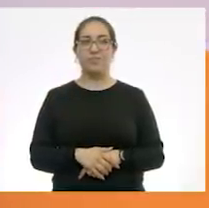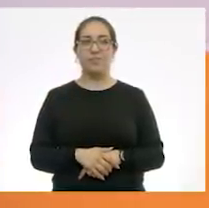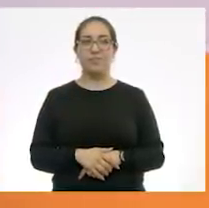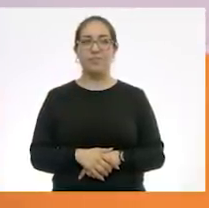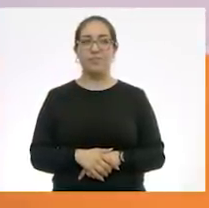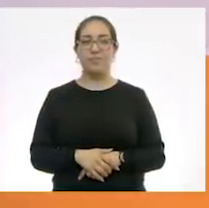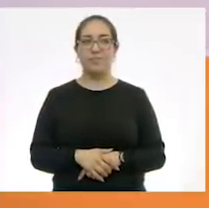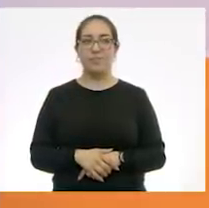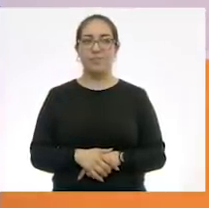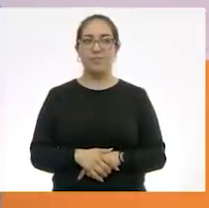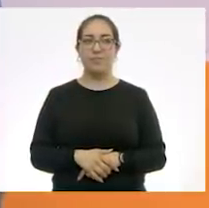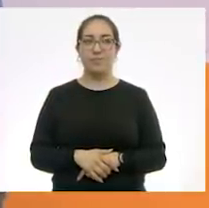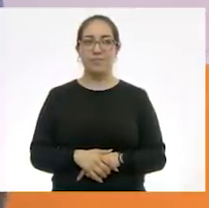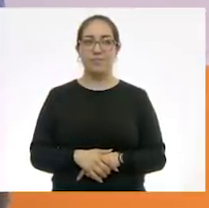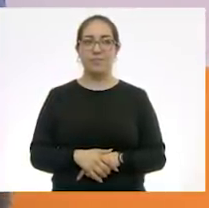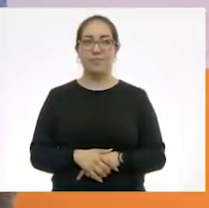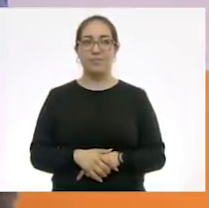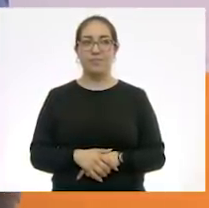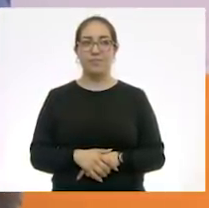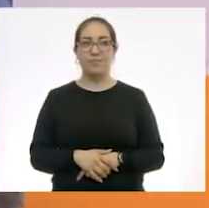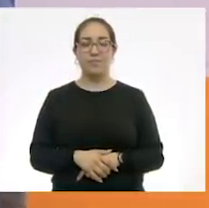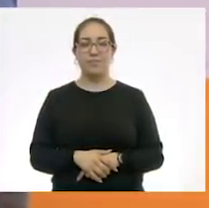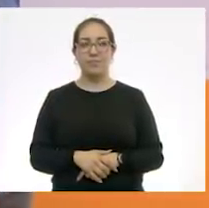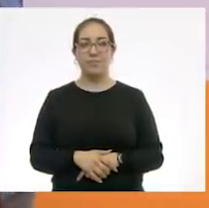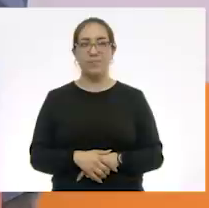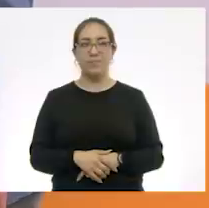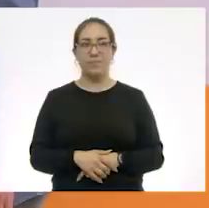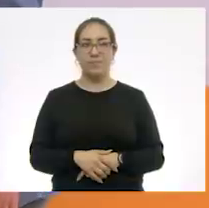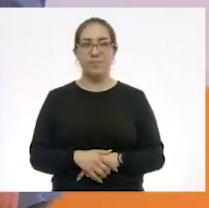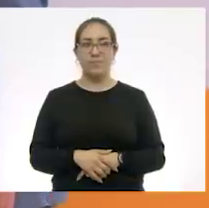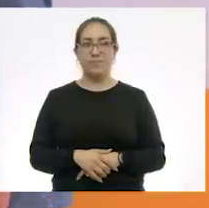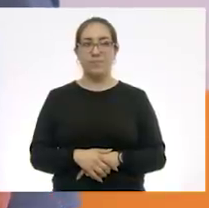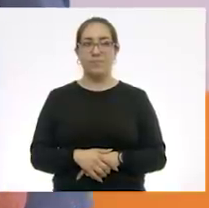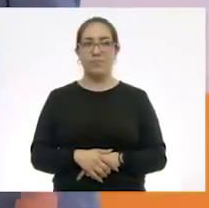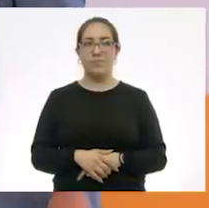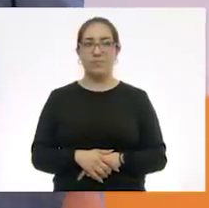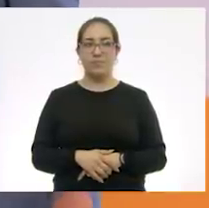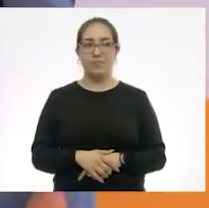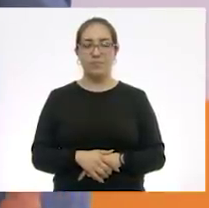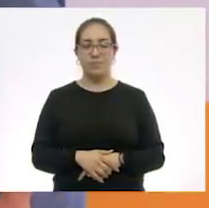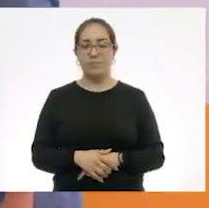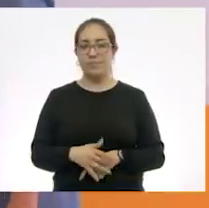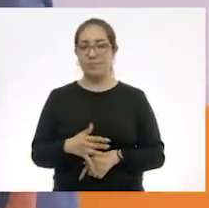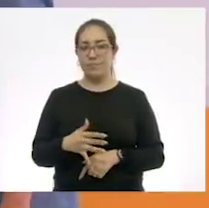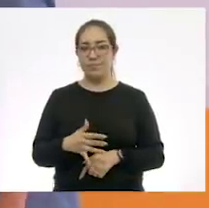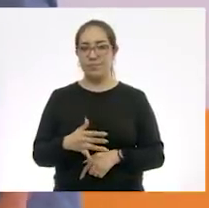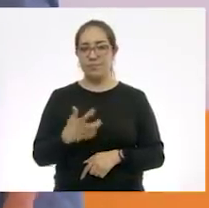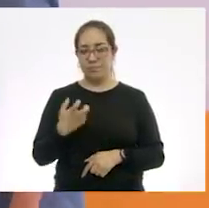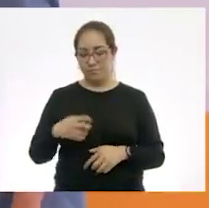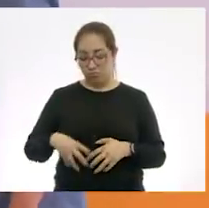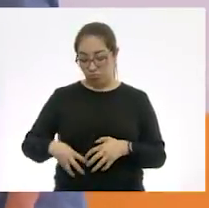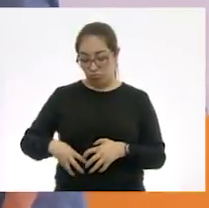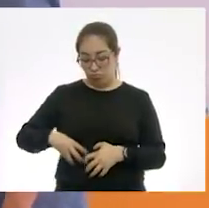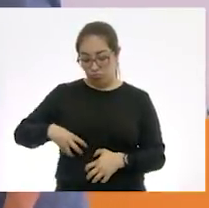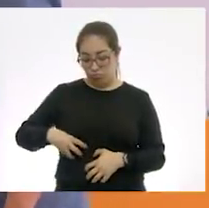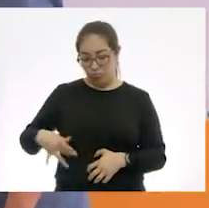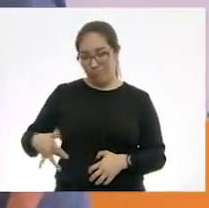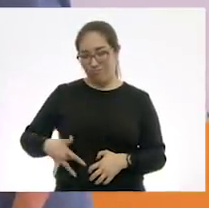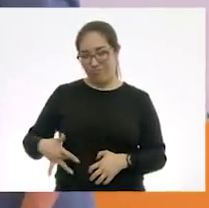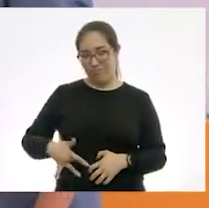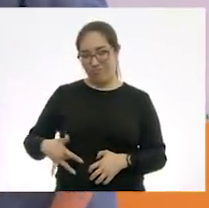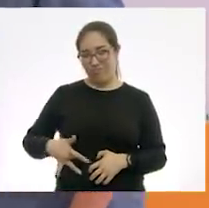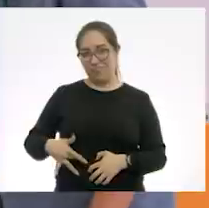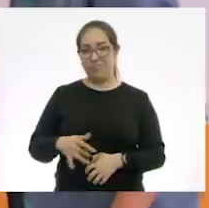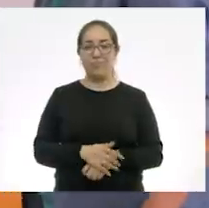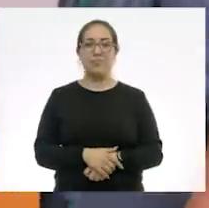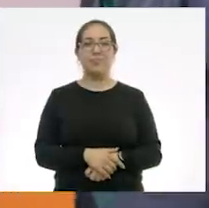Así es, exacto. Justo a un costado, pero un poquito más arriba del estómago. Muy